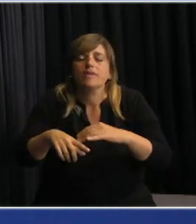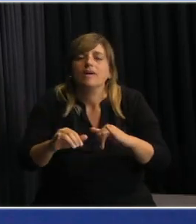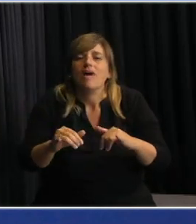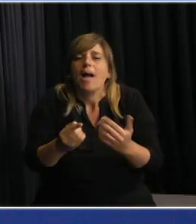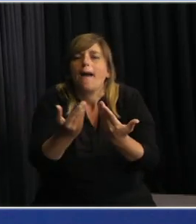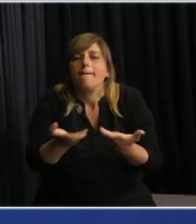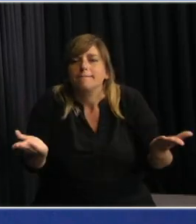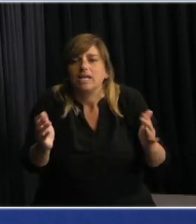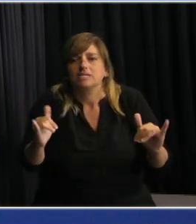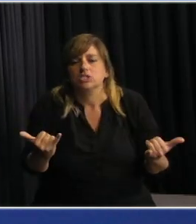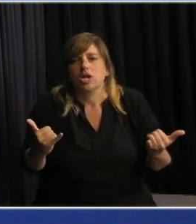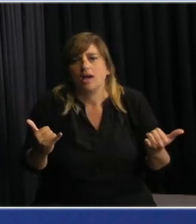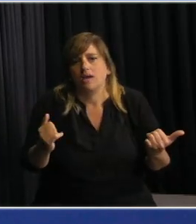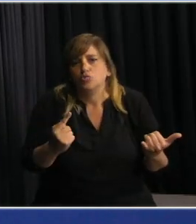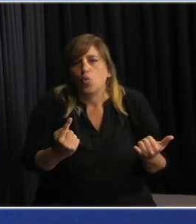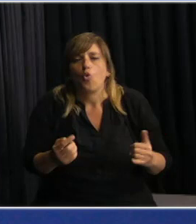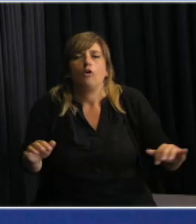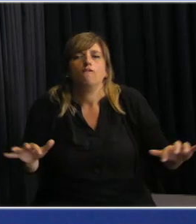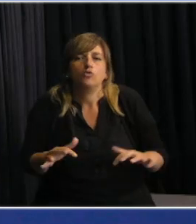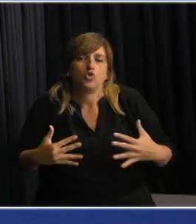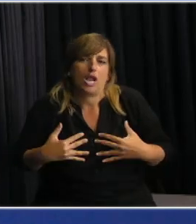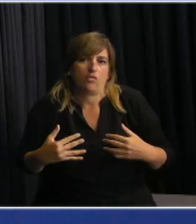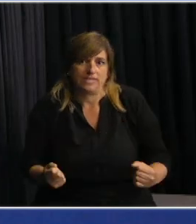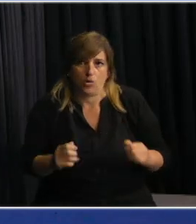va a empezar por el personal de la salud,